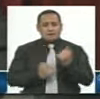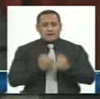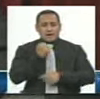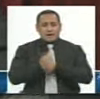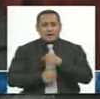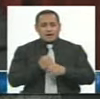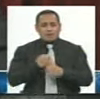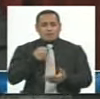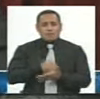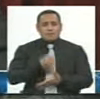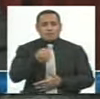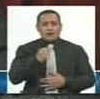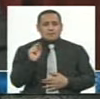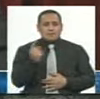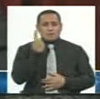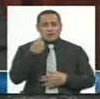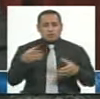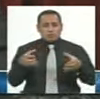el primer grupo.